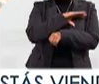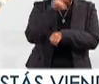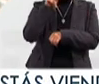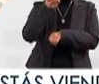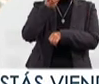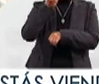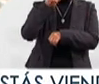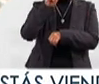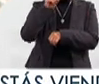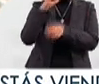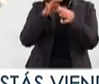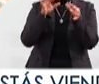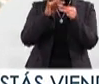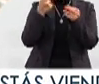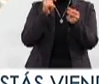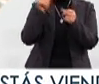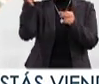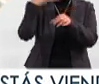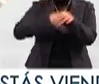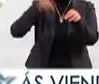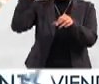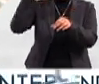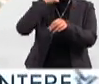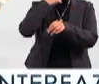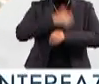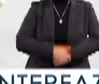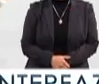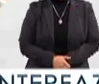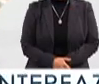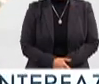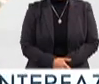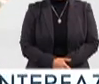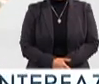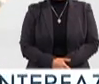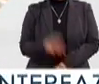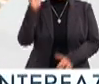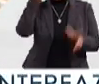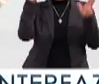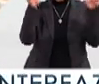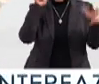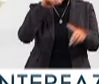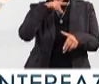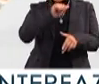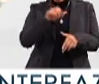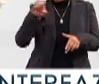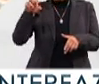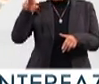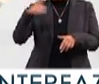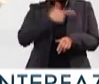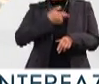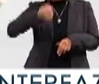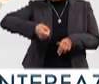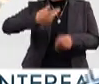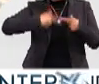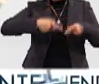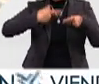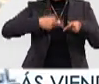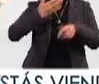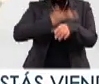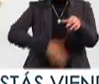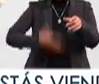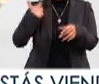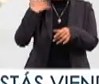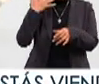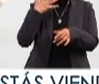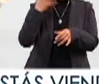Pedro cuéntanos qué tal está la tarde por allá en Reino Unido hola qué tal Ana Omar saludos al auditorio la tarde